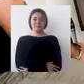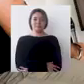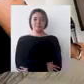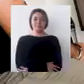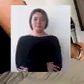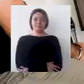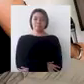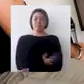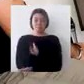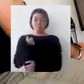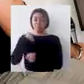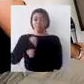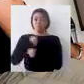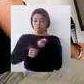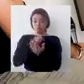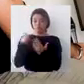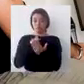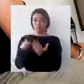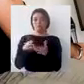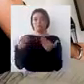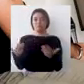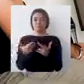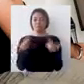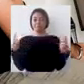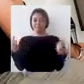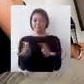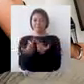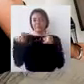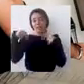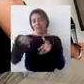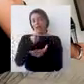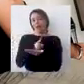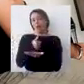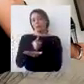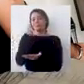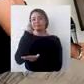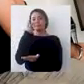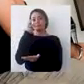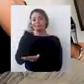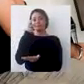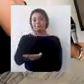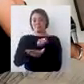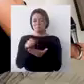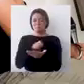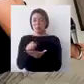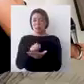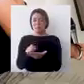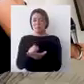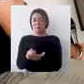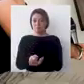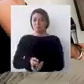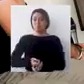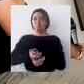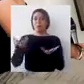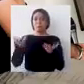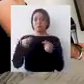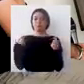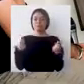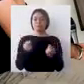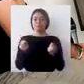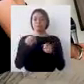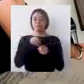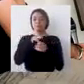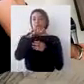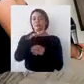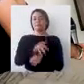encuentros autorales. De autores locales de aquí de Pereira, se sacaron pues estos tres libros, por el momento aquí